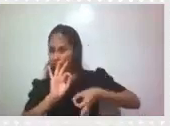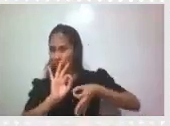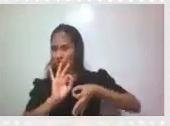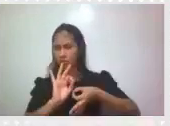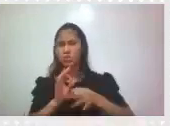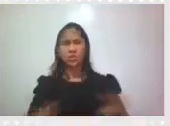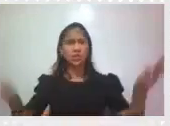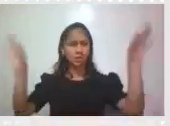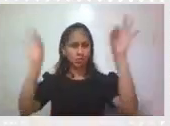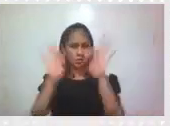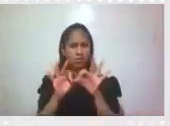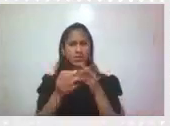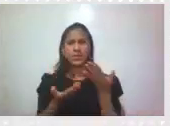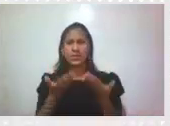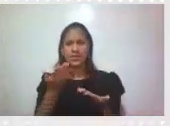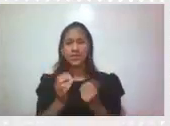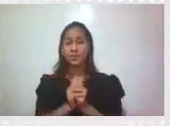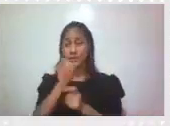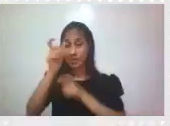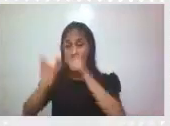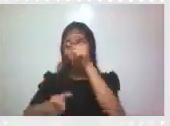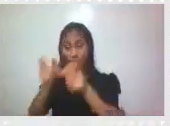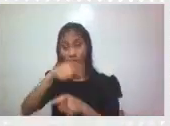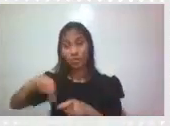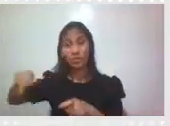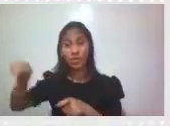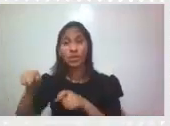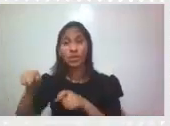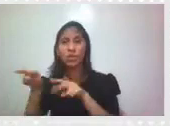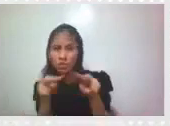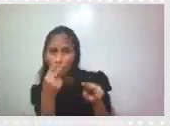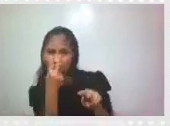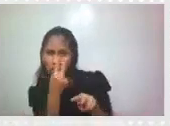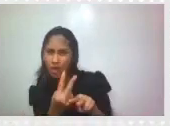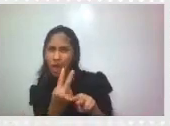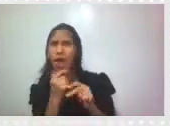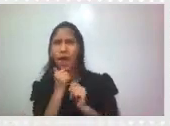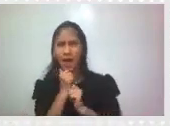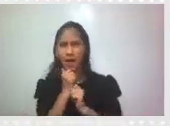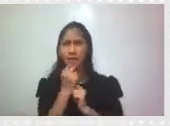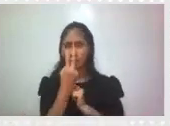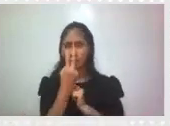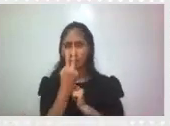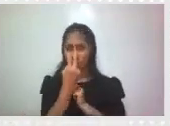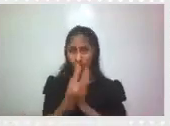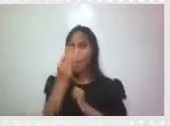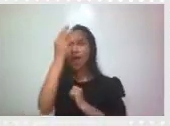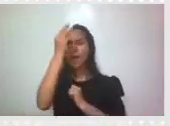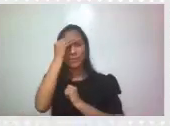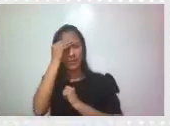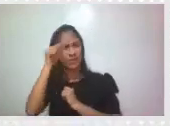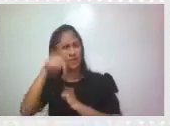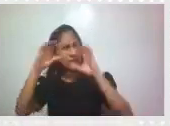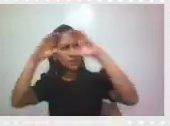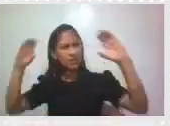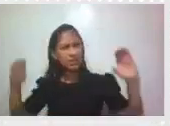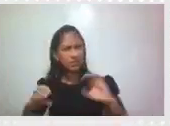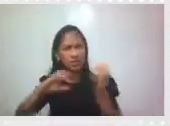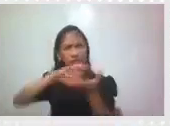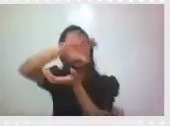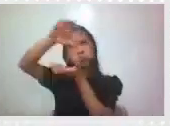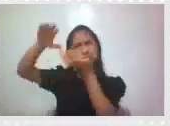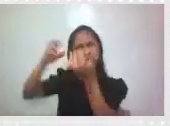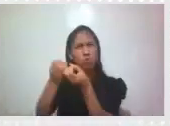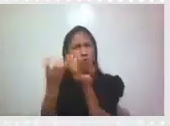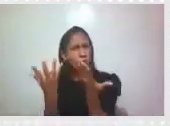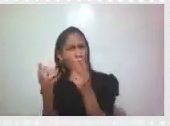que las personas que de alguna manera brindan este servicio de interpretación conozcan de los aspectos técnicos de la certificación ambiental para que